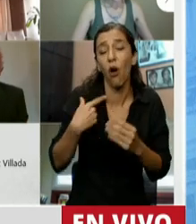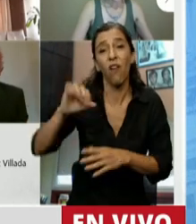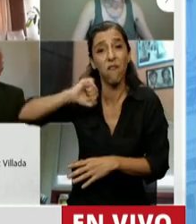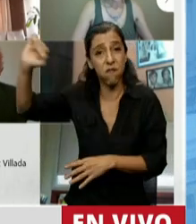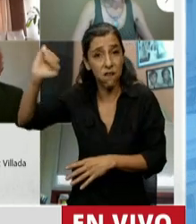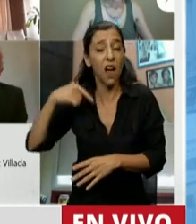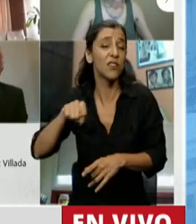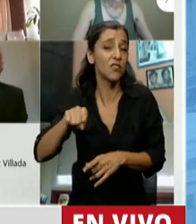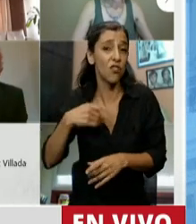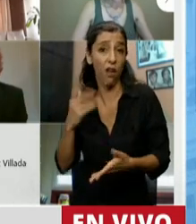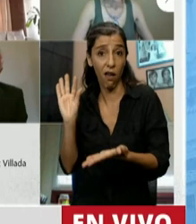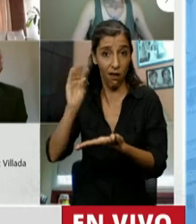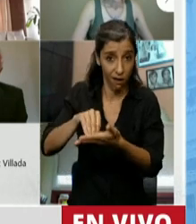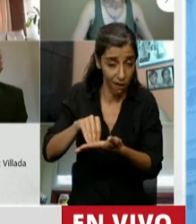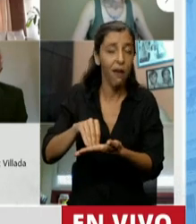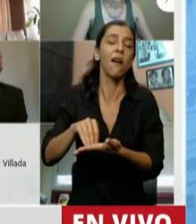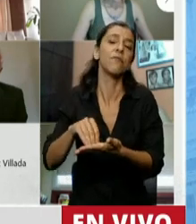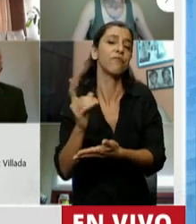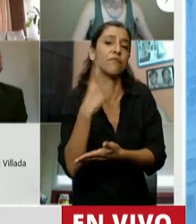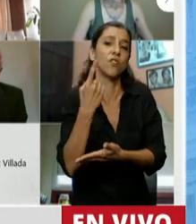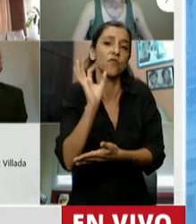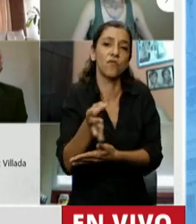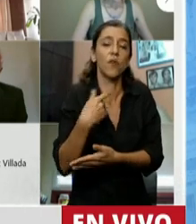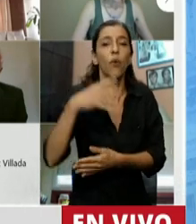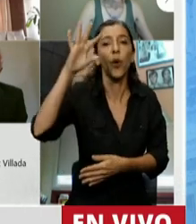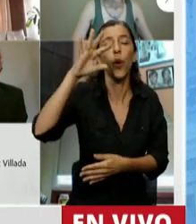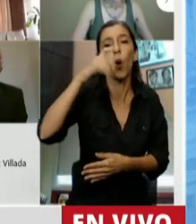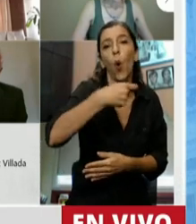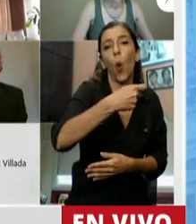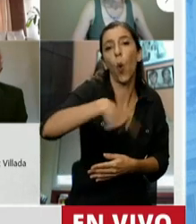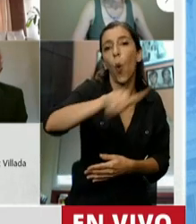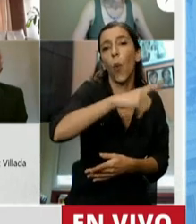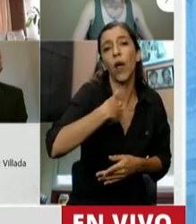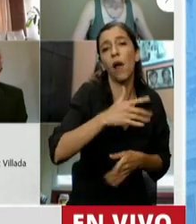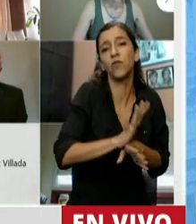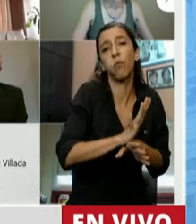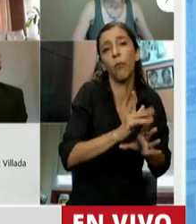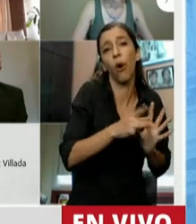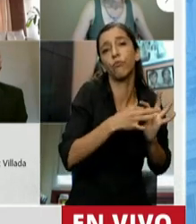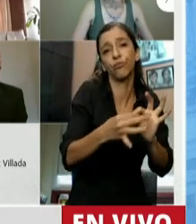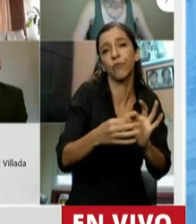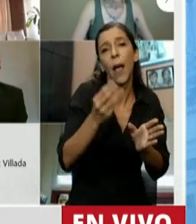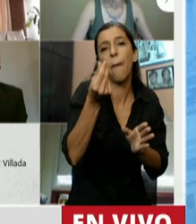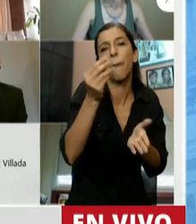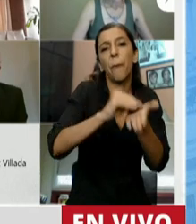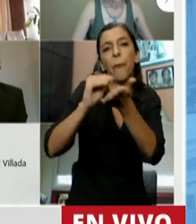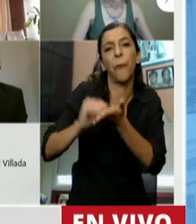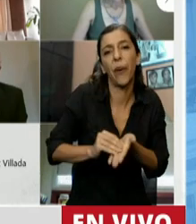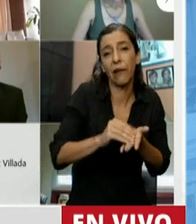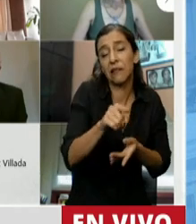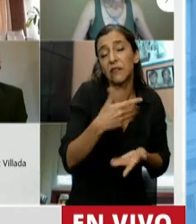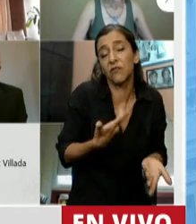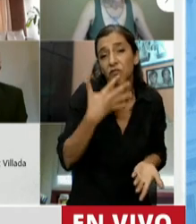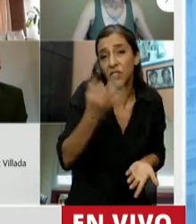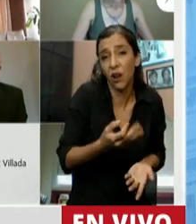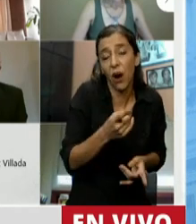el máximo resultado posible es que las jubilaciones logren equipararse a las variaciones de los precios. Y para decirlo coloquialmente, lo máximo que